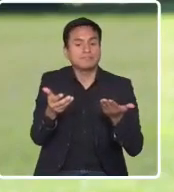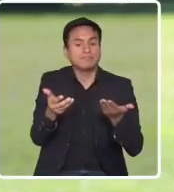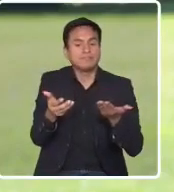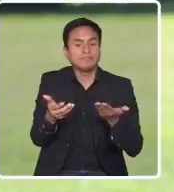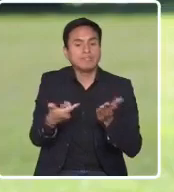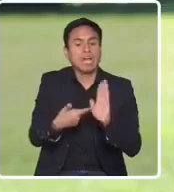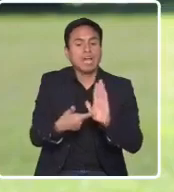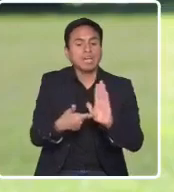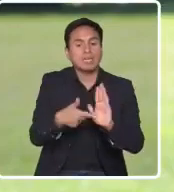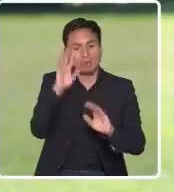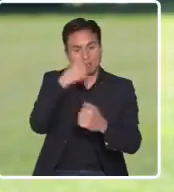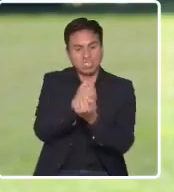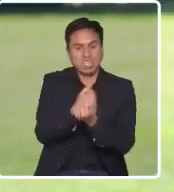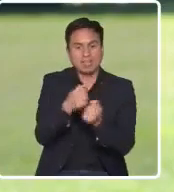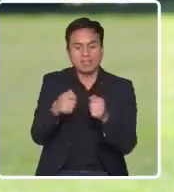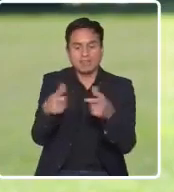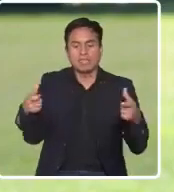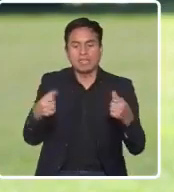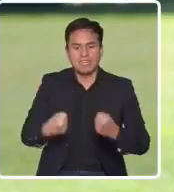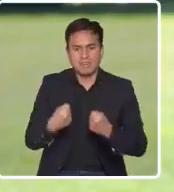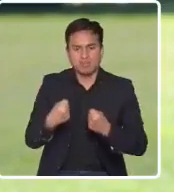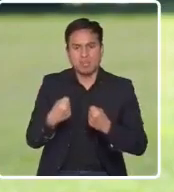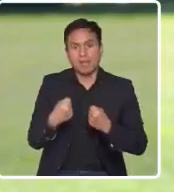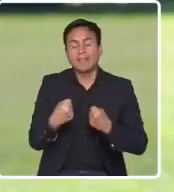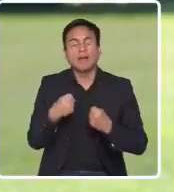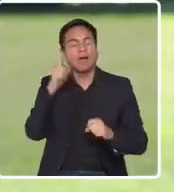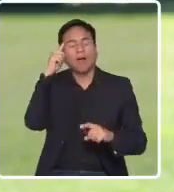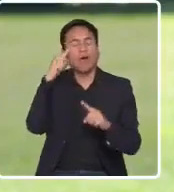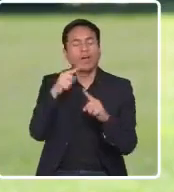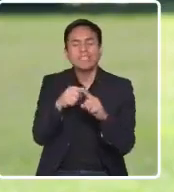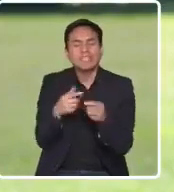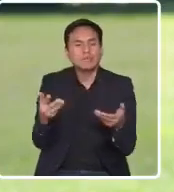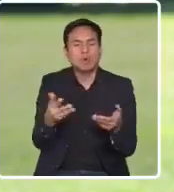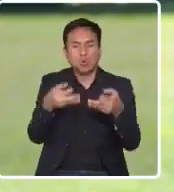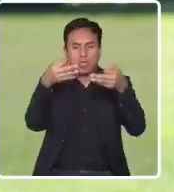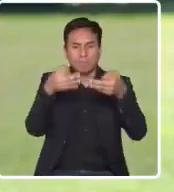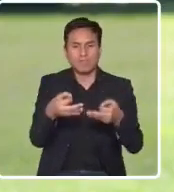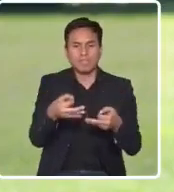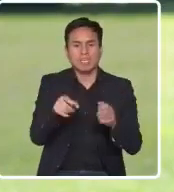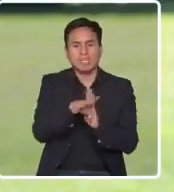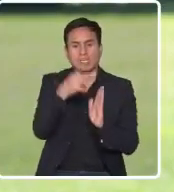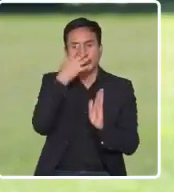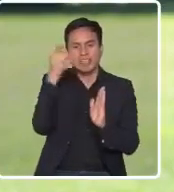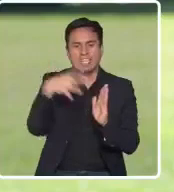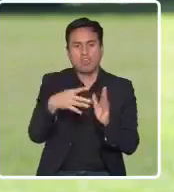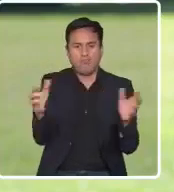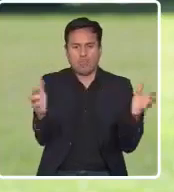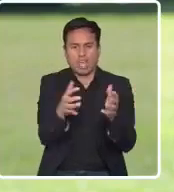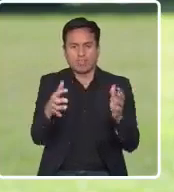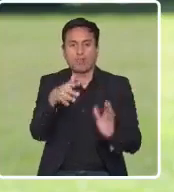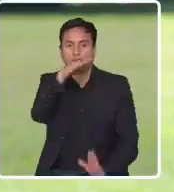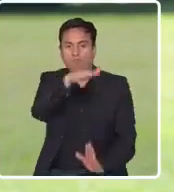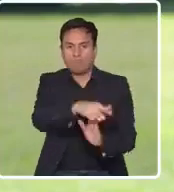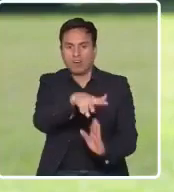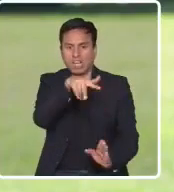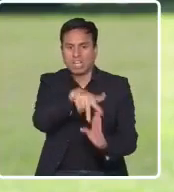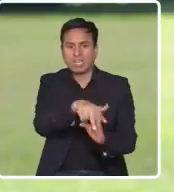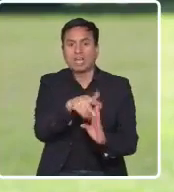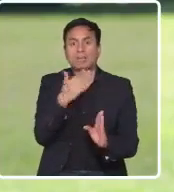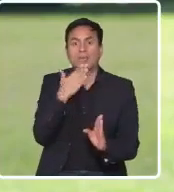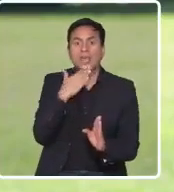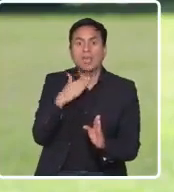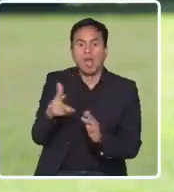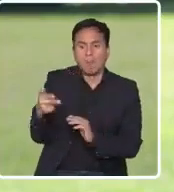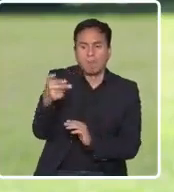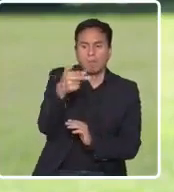una presencia policial reforzada, cuyo objetivo es justamente frenar los delitos violentos y, en particular, el uso de armas de